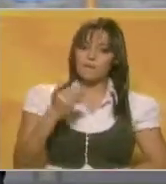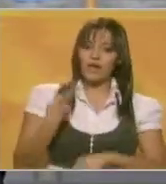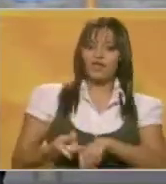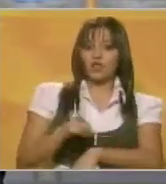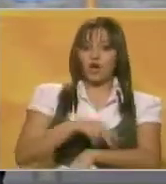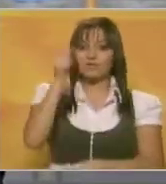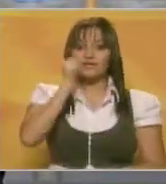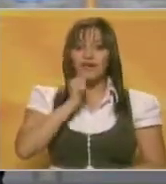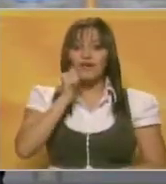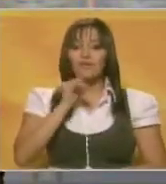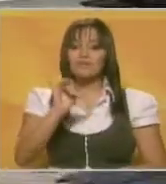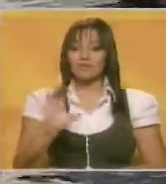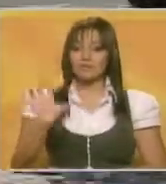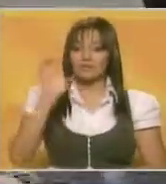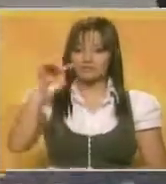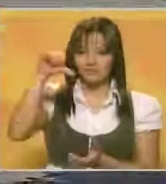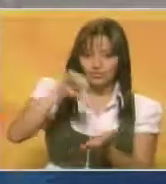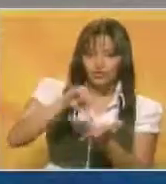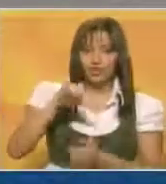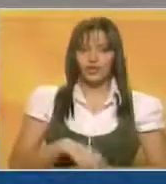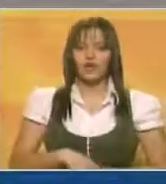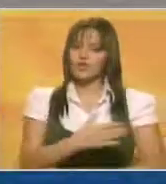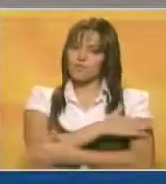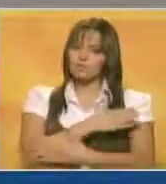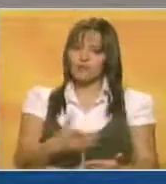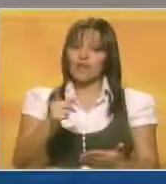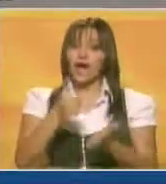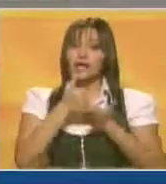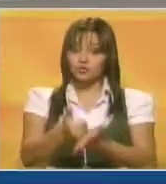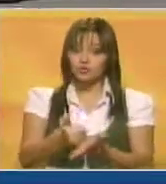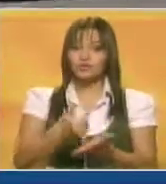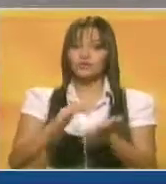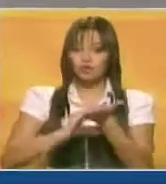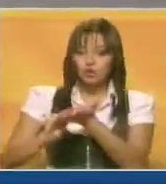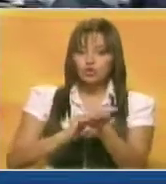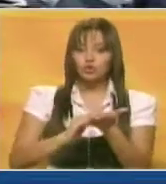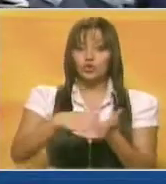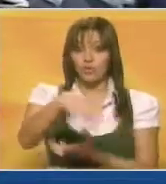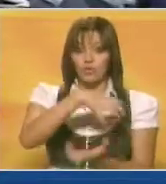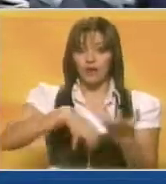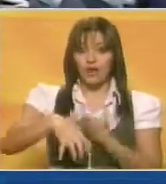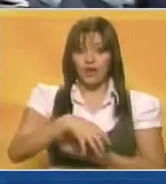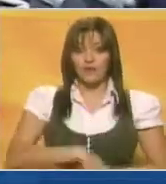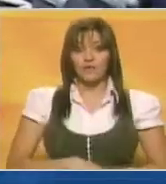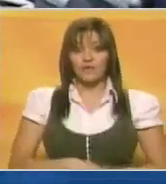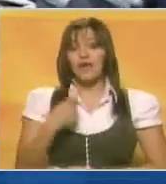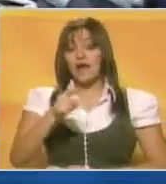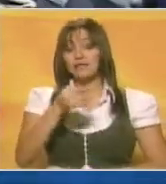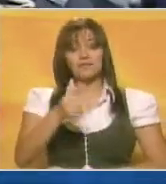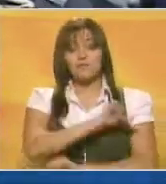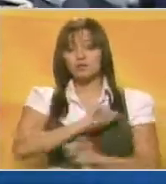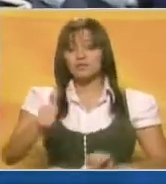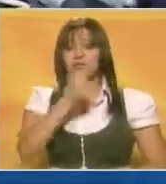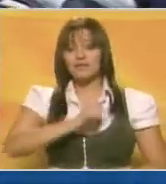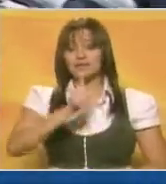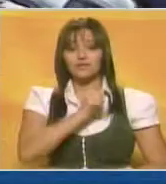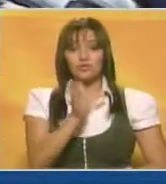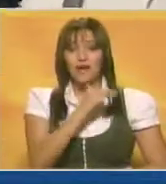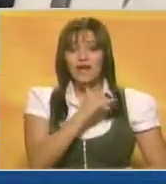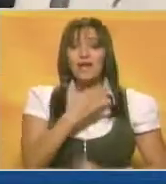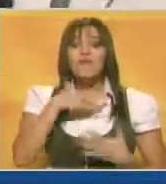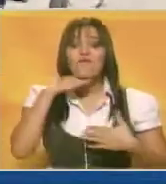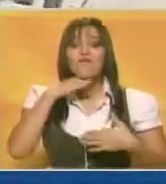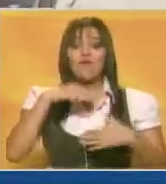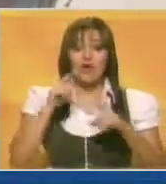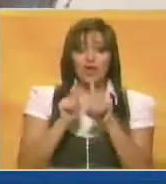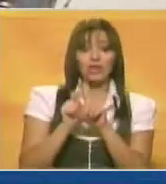este sábado en esa ciudad. Reiteró su disposición de colaborar para solventar la situación, la cual calificó de insoportable por las altas